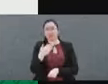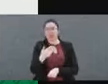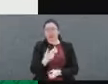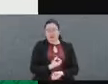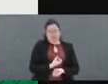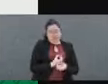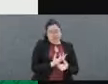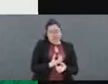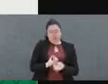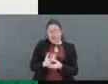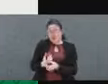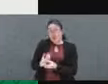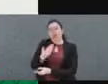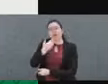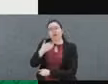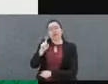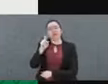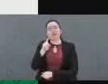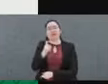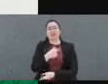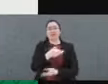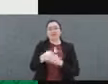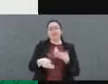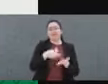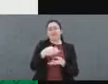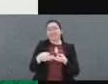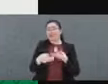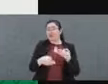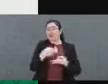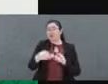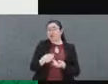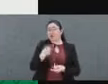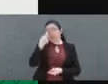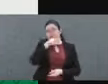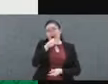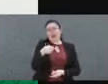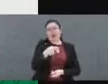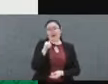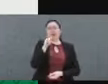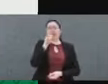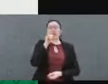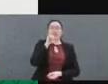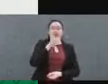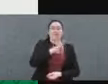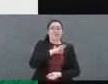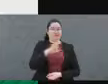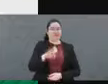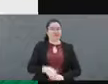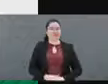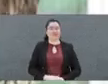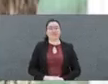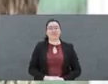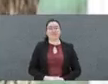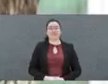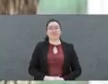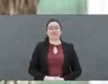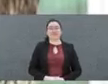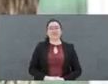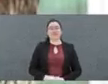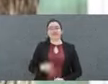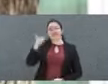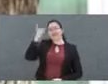satisfactoriamente para poder tener el agua en las condiciones que necesitamos para el consumo humano. Doctora